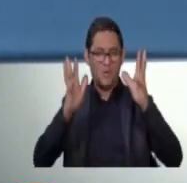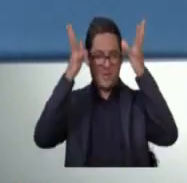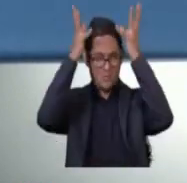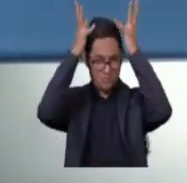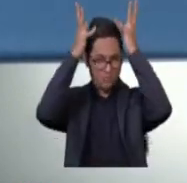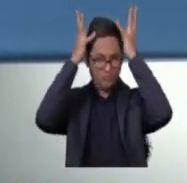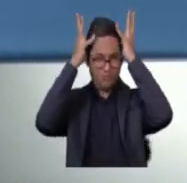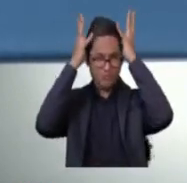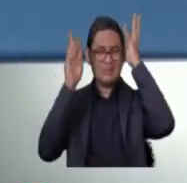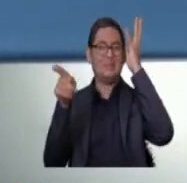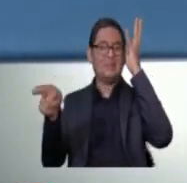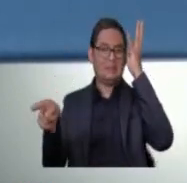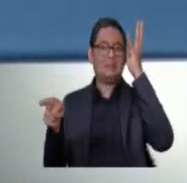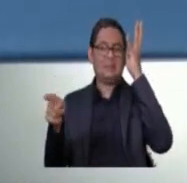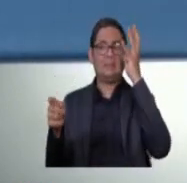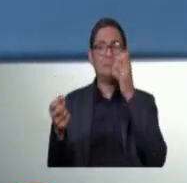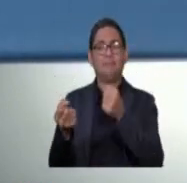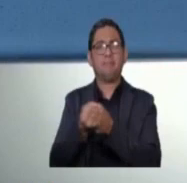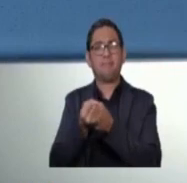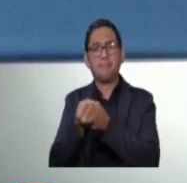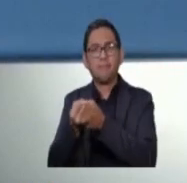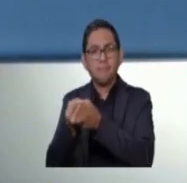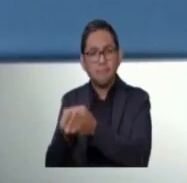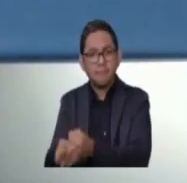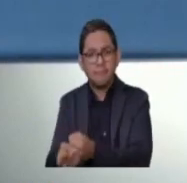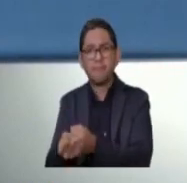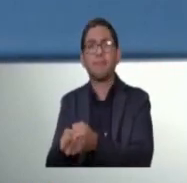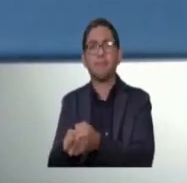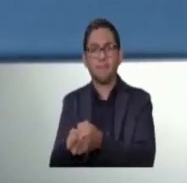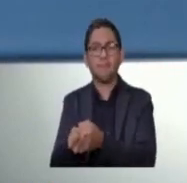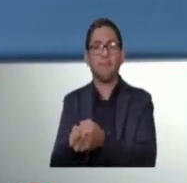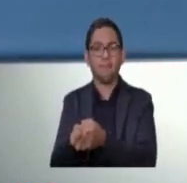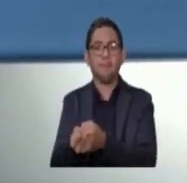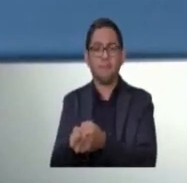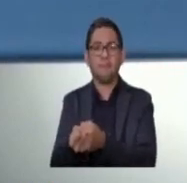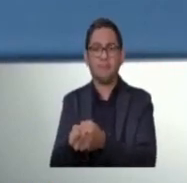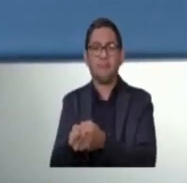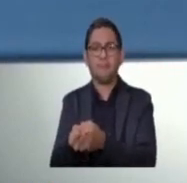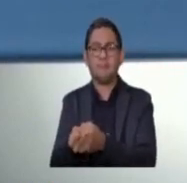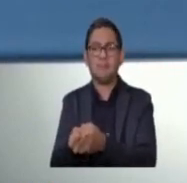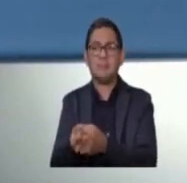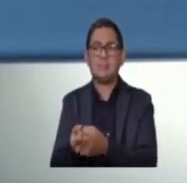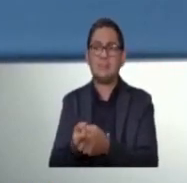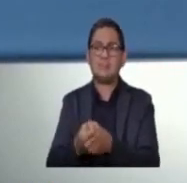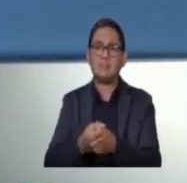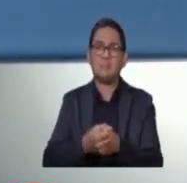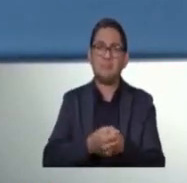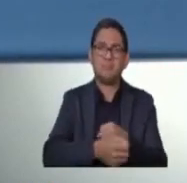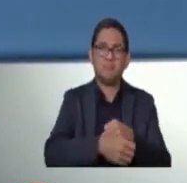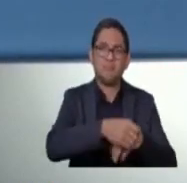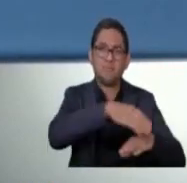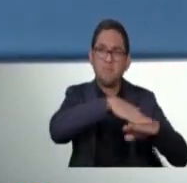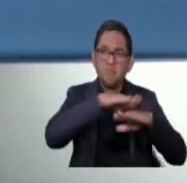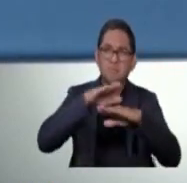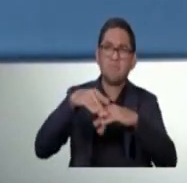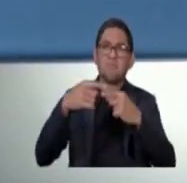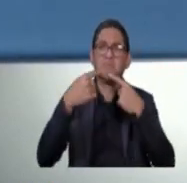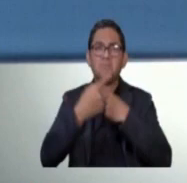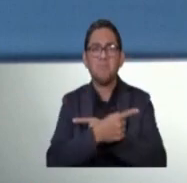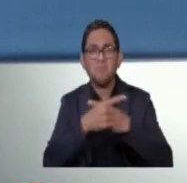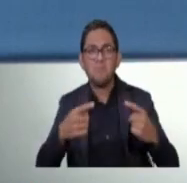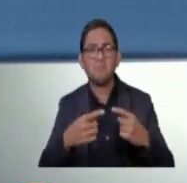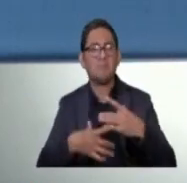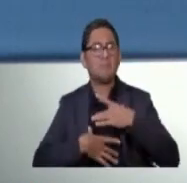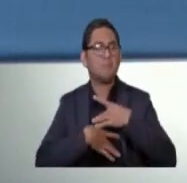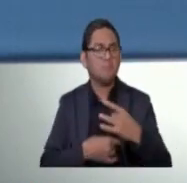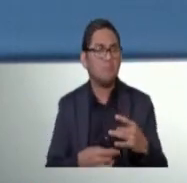a esta campaña con el único compromiso de apoyar las acciones de promoción y comunicación del ministerio